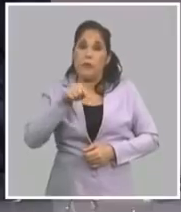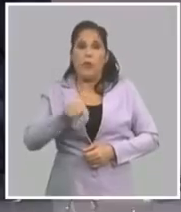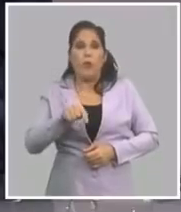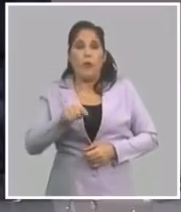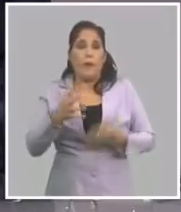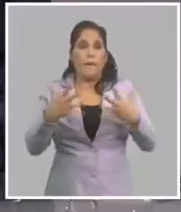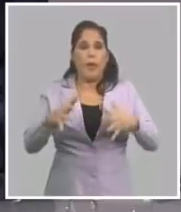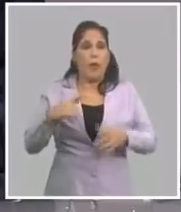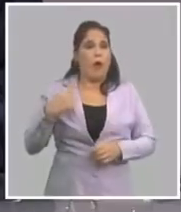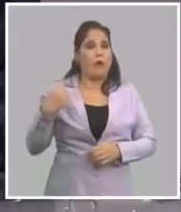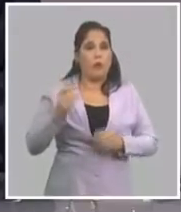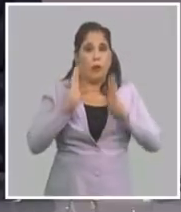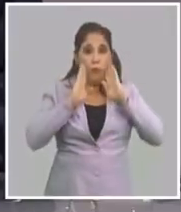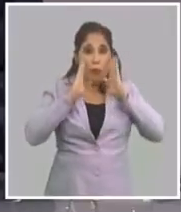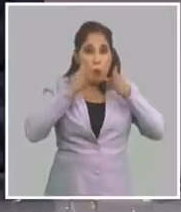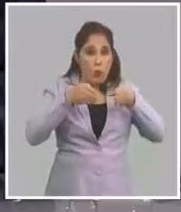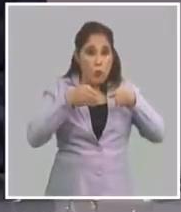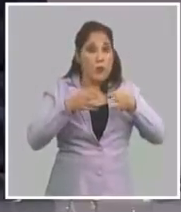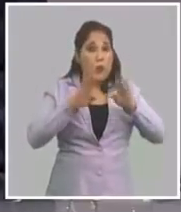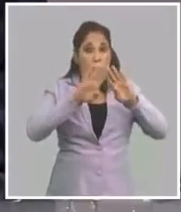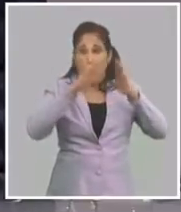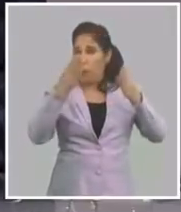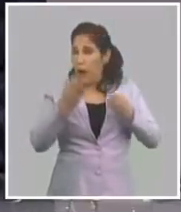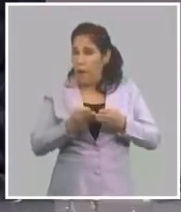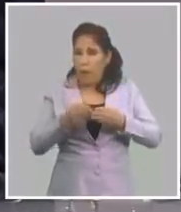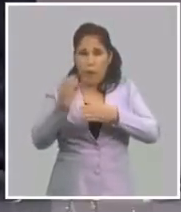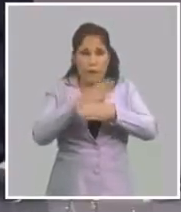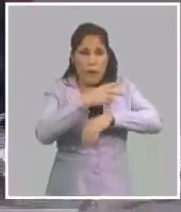da la atención que se le da en todo el mundo, no aquí, en todo el mundo a estas elecciones.